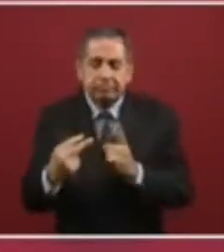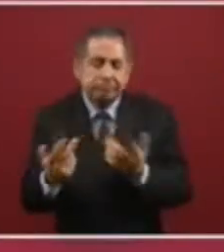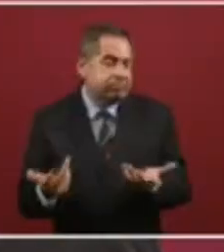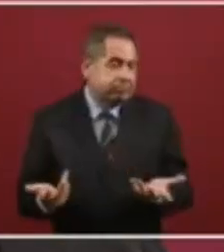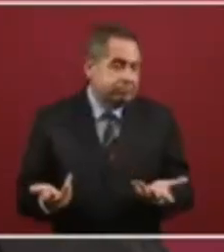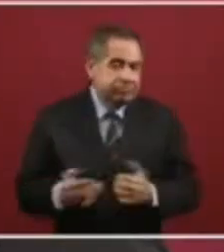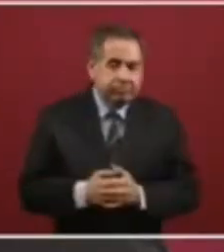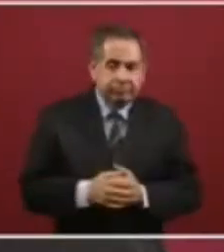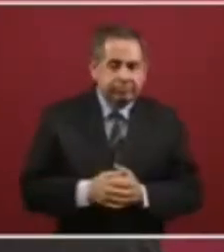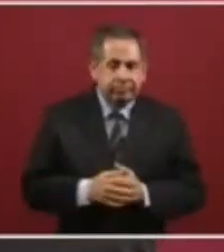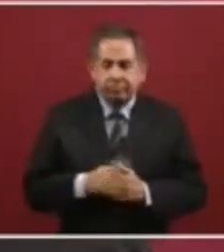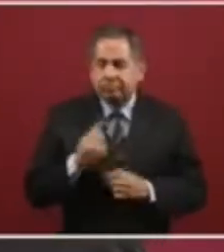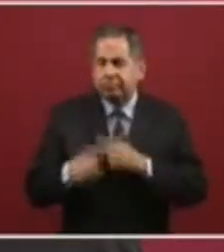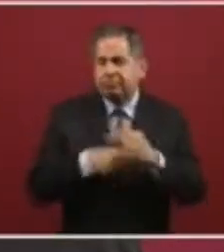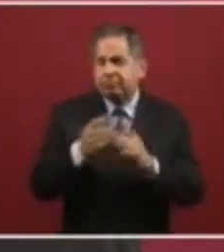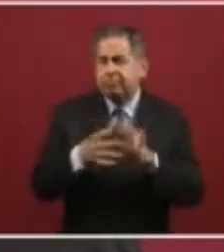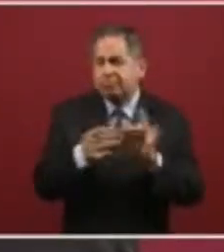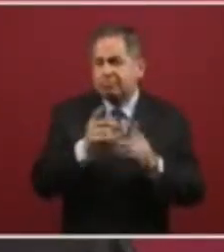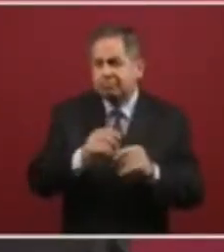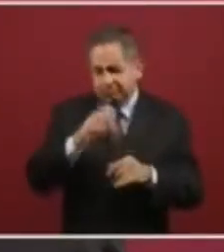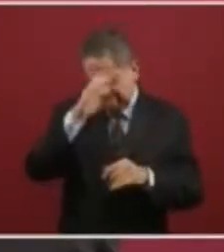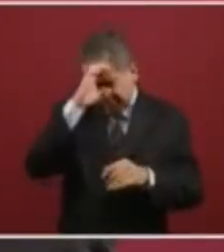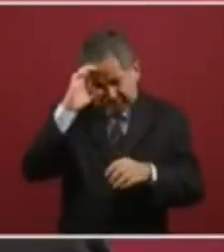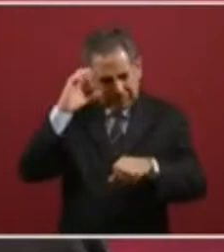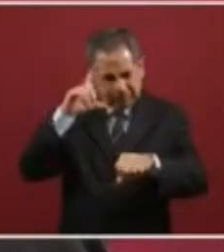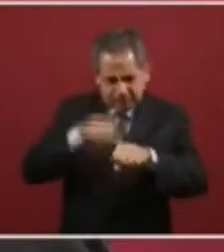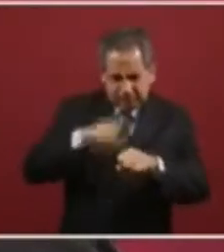habría que definir qué entendemos por cultura,